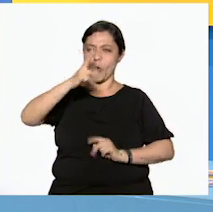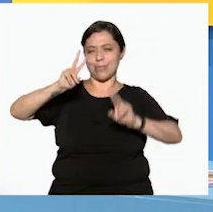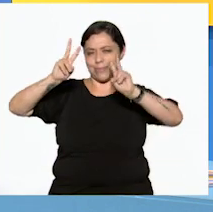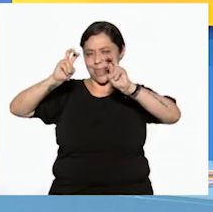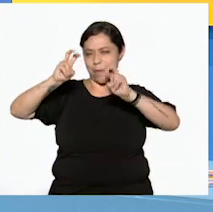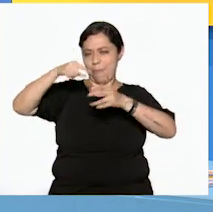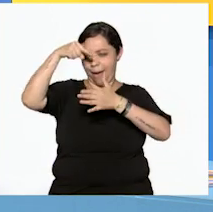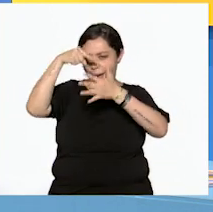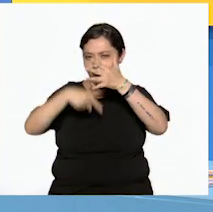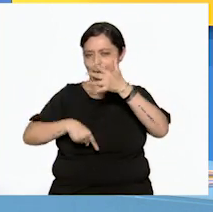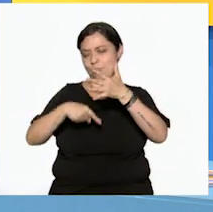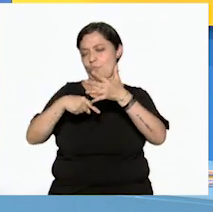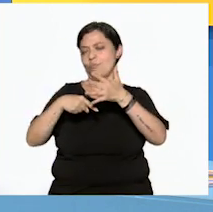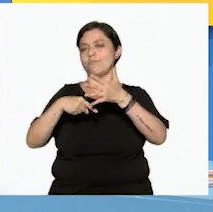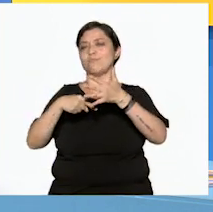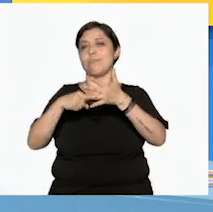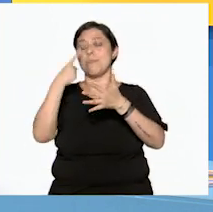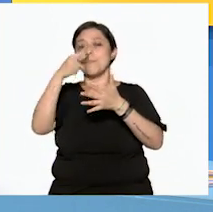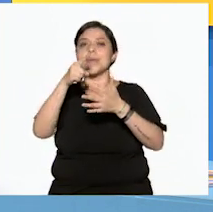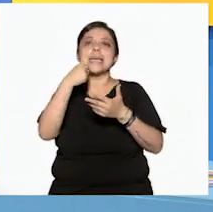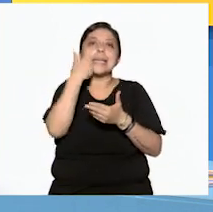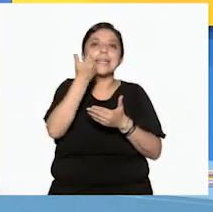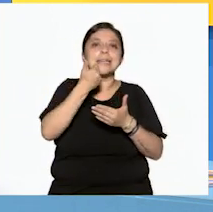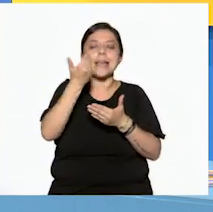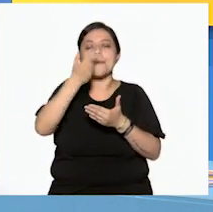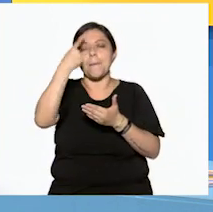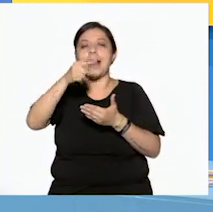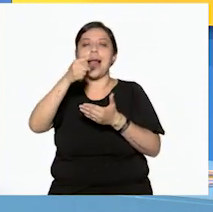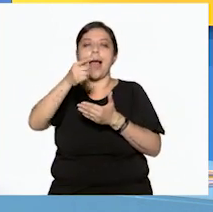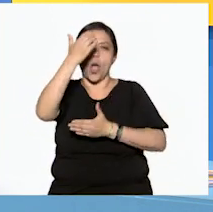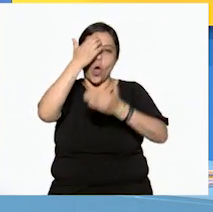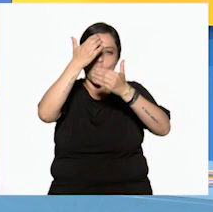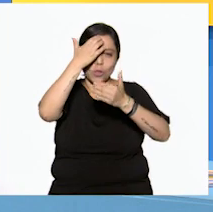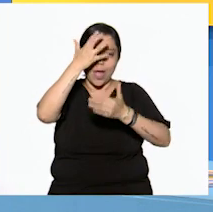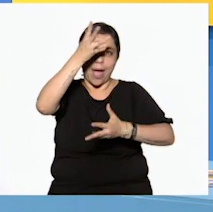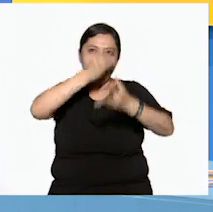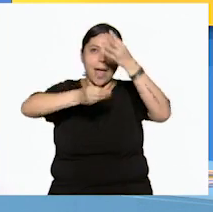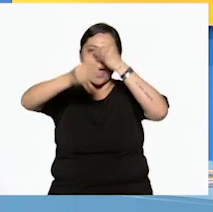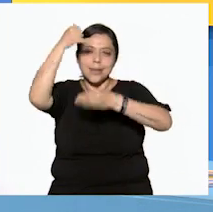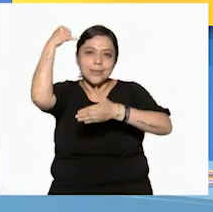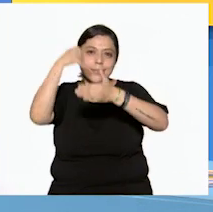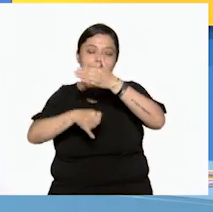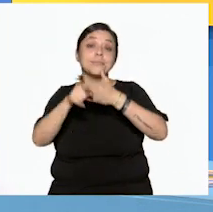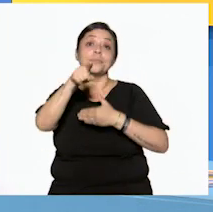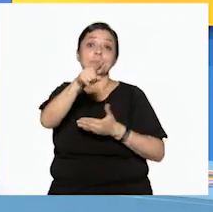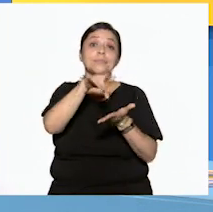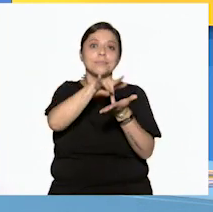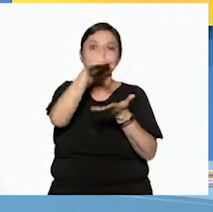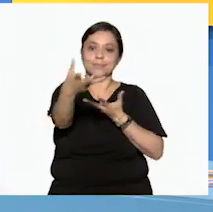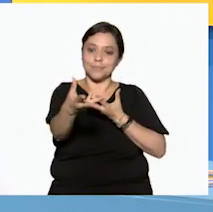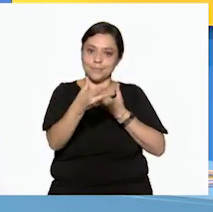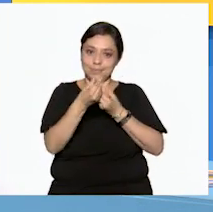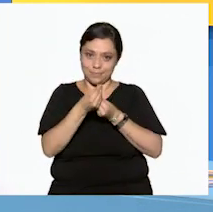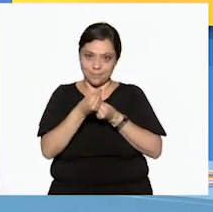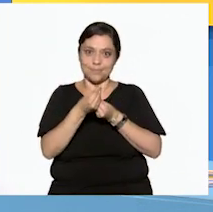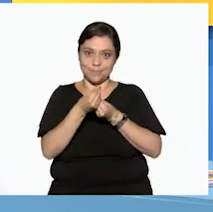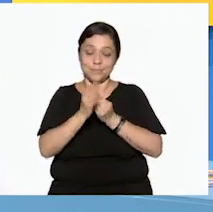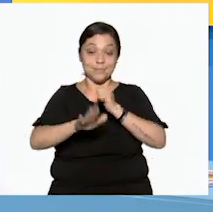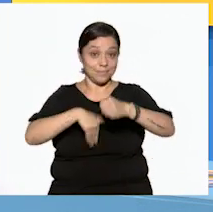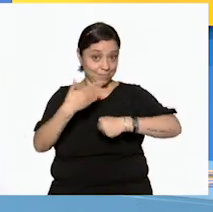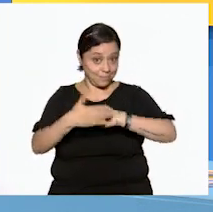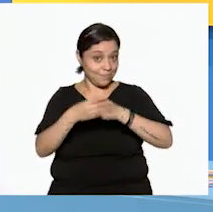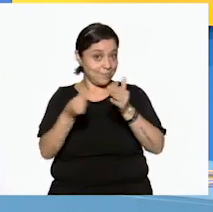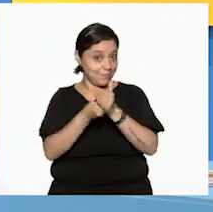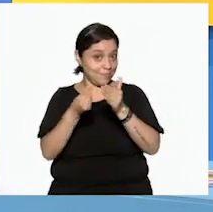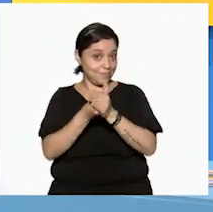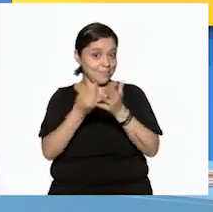y ansiosos por ampliar todos sus conocimientos. Agradecemos que nos hayan acompañado y les esperamos en la próxima